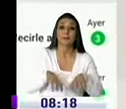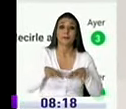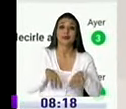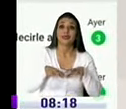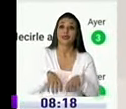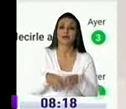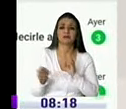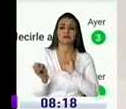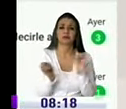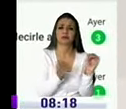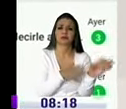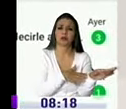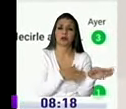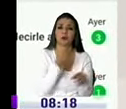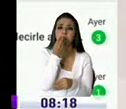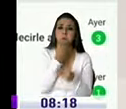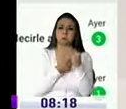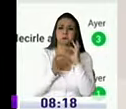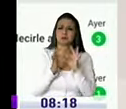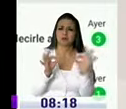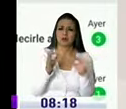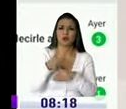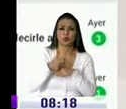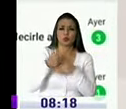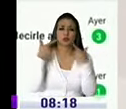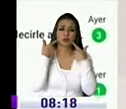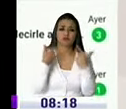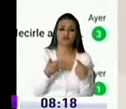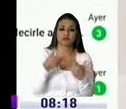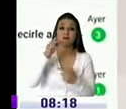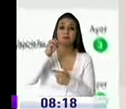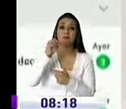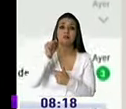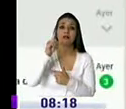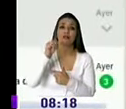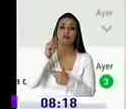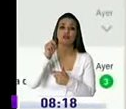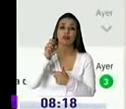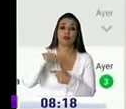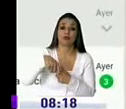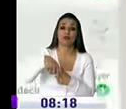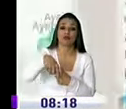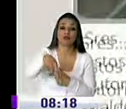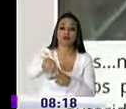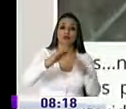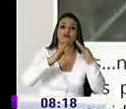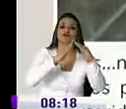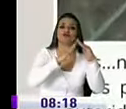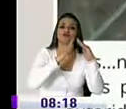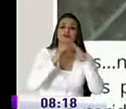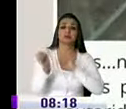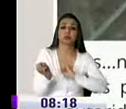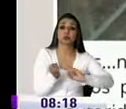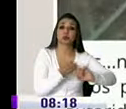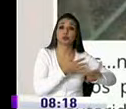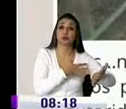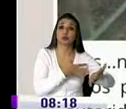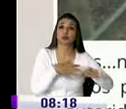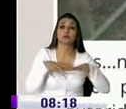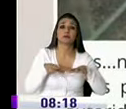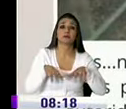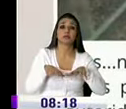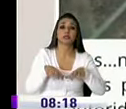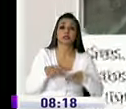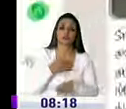en total abandono. A la autoridad que responde en la avenida Maldonado, en la entrada del Beaterio, condominios Tullerías. Abandonados estos